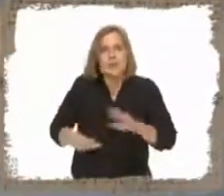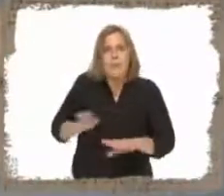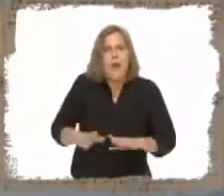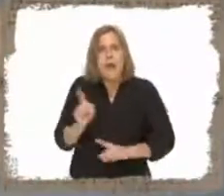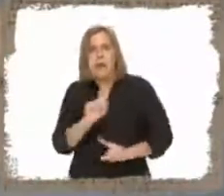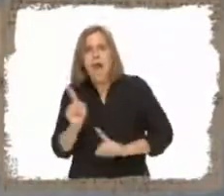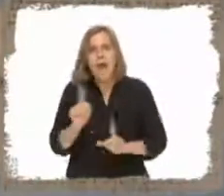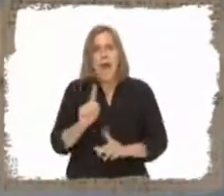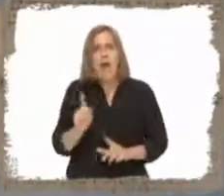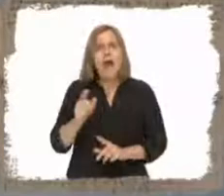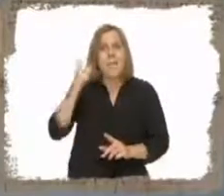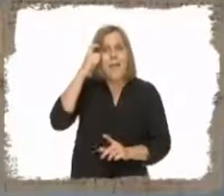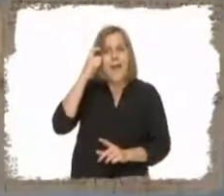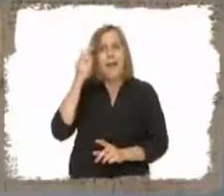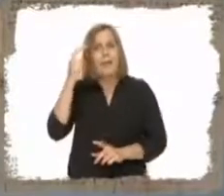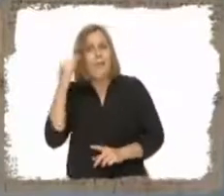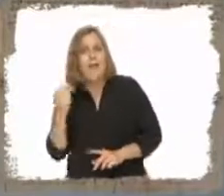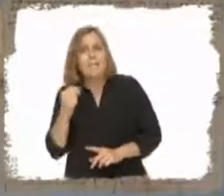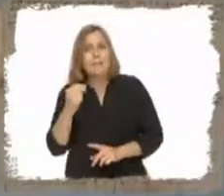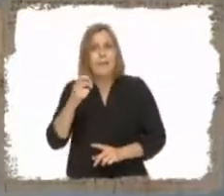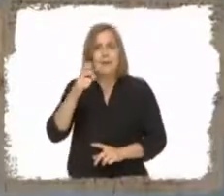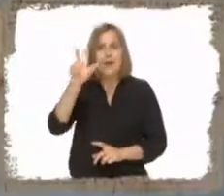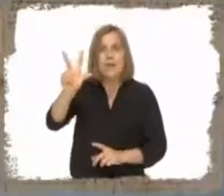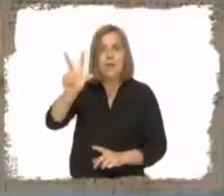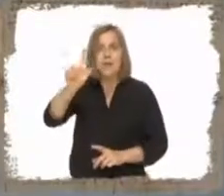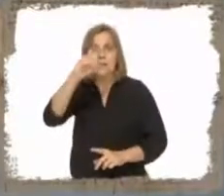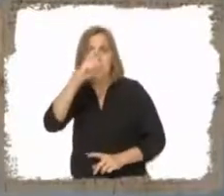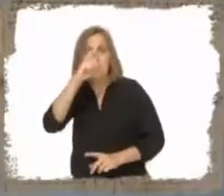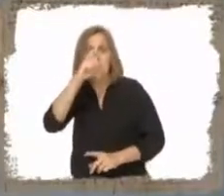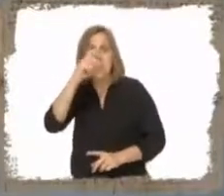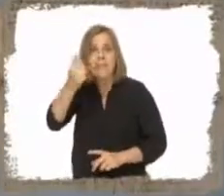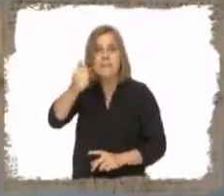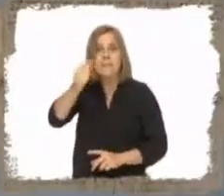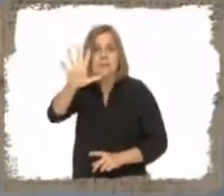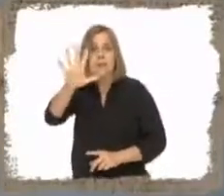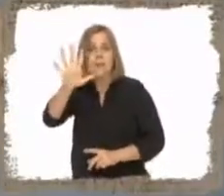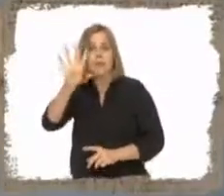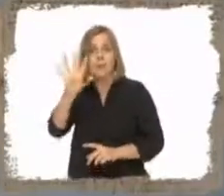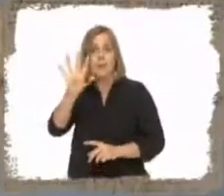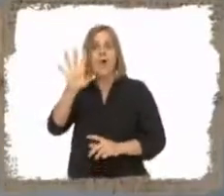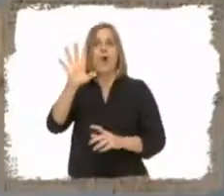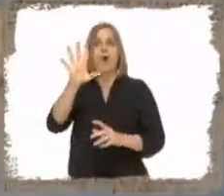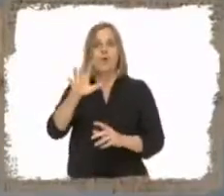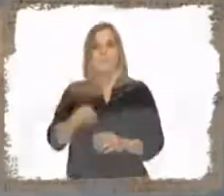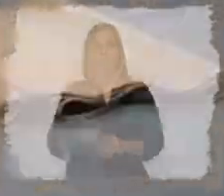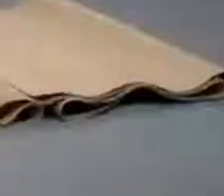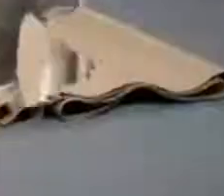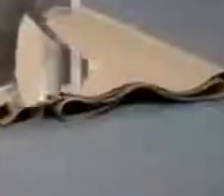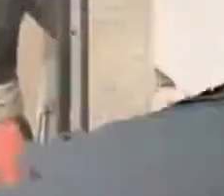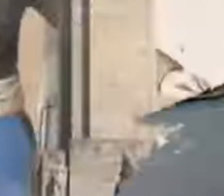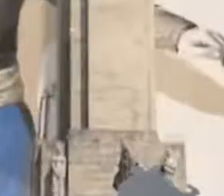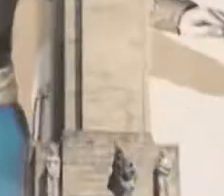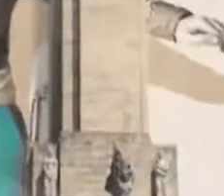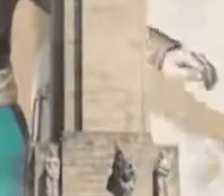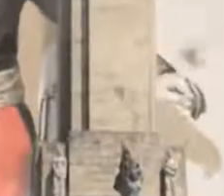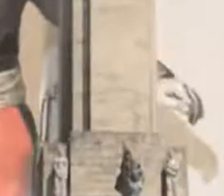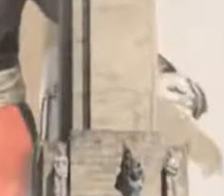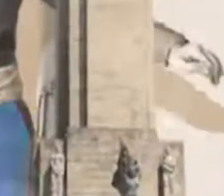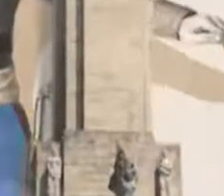ordenar! 10, 9, 8, 7, 6, 5, 4...